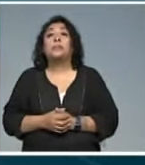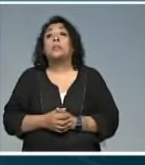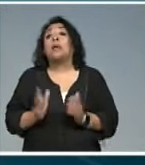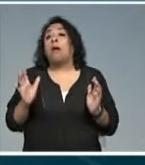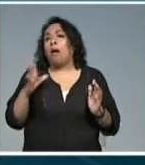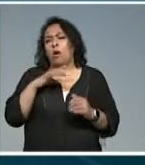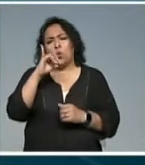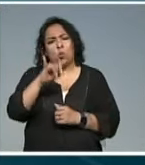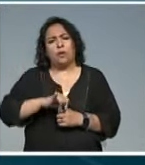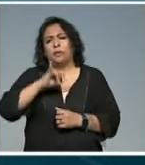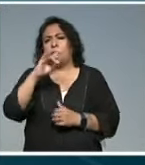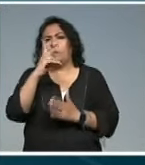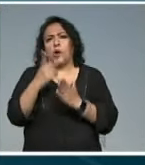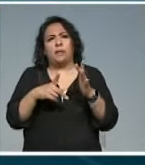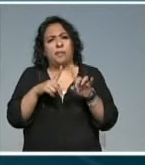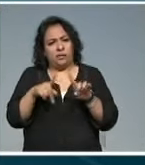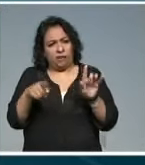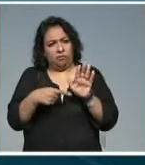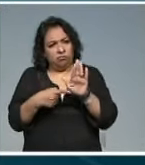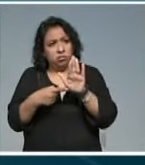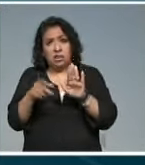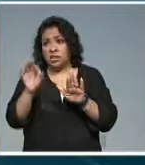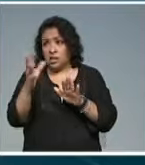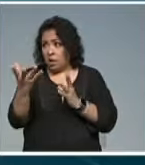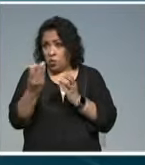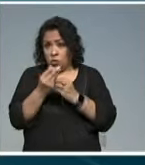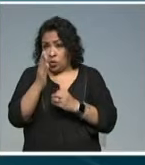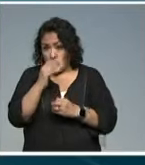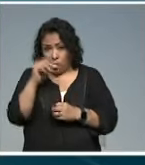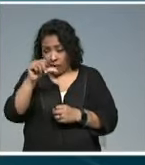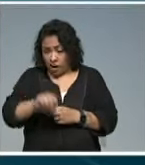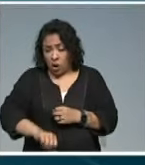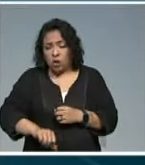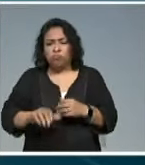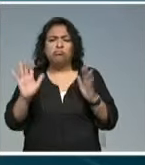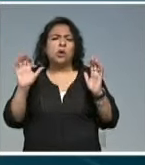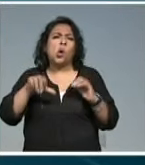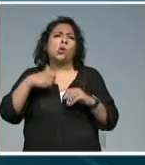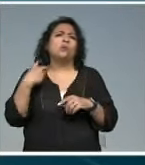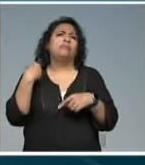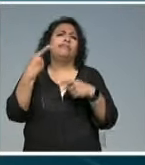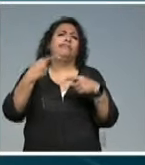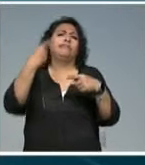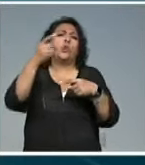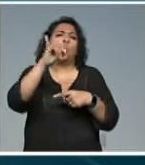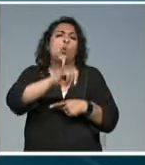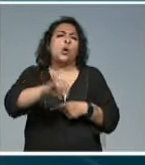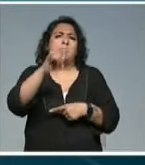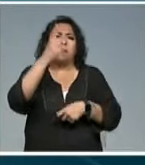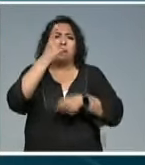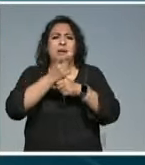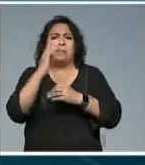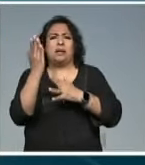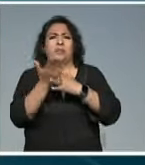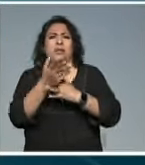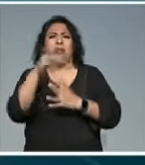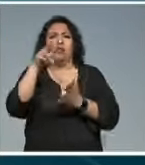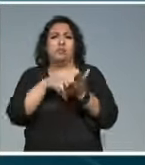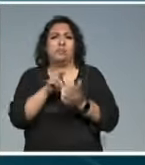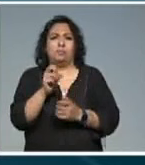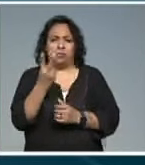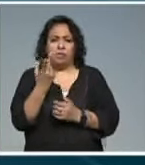Estamos ahí todos los jueves con un programa distinto, con lo cual, si no nos pueden acompañar ahora, los esperamos cualquier otro jueves de esta primera mitad del